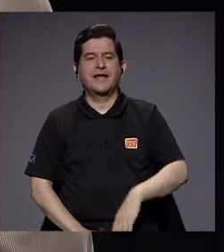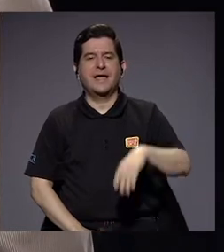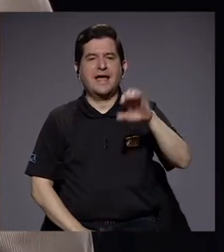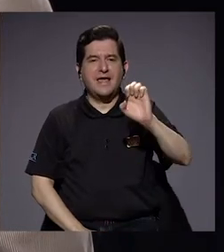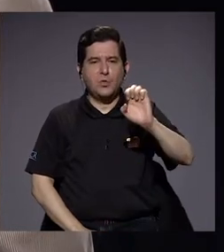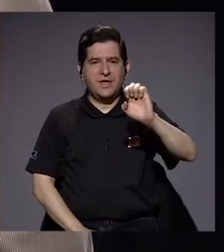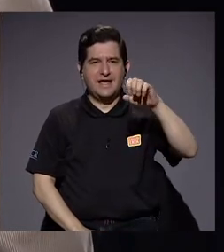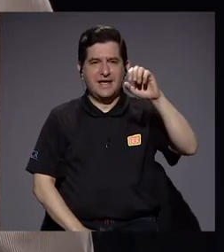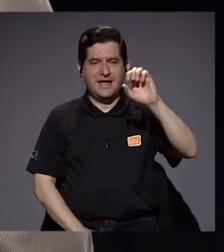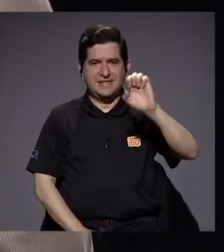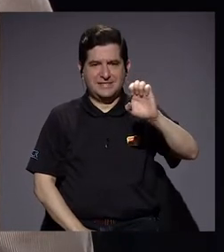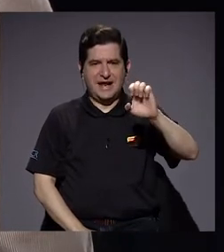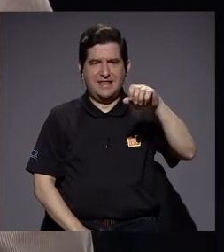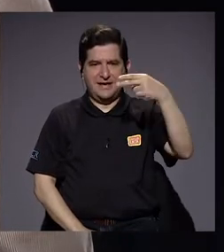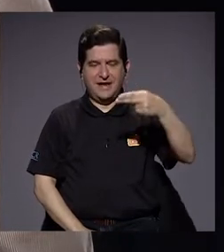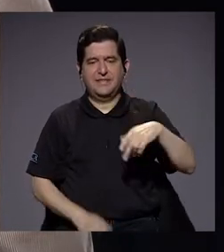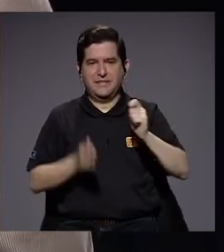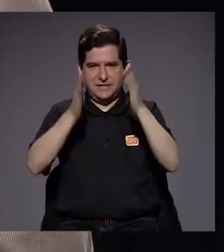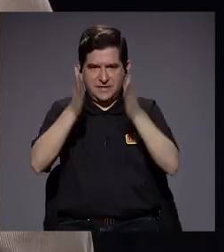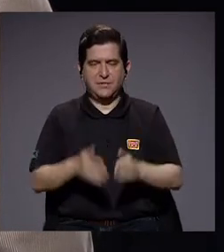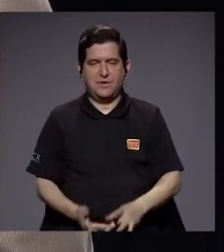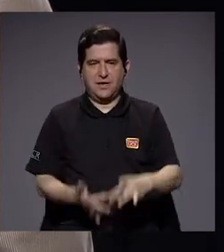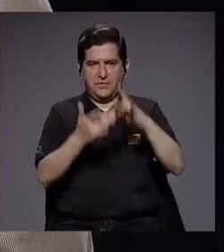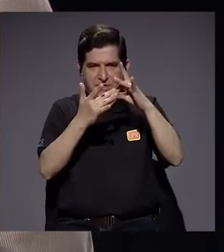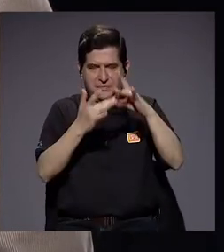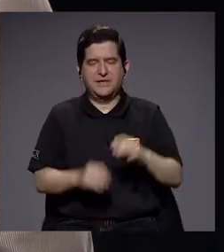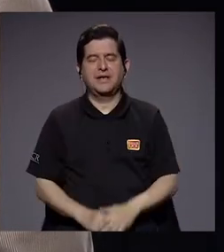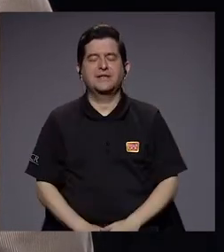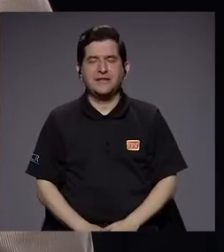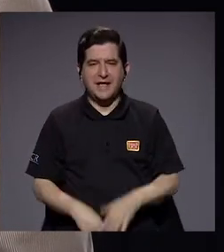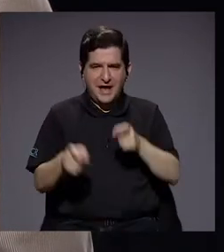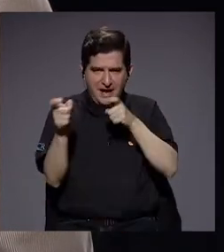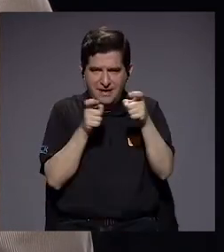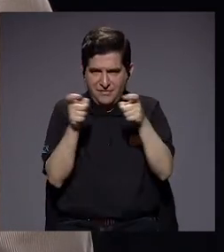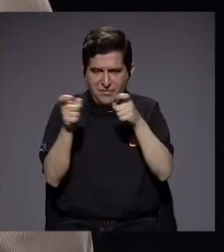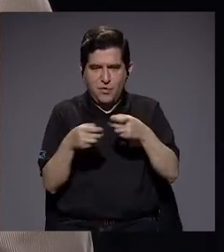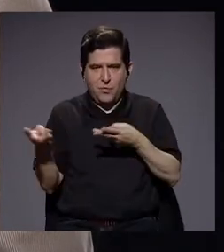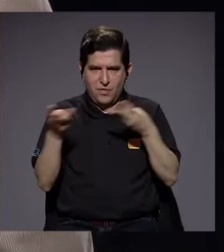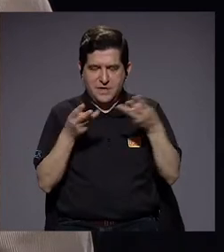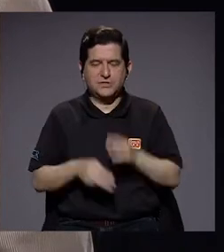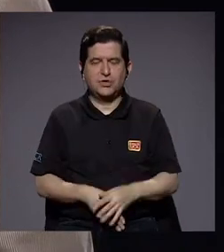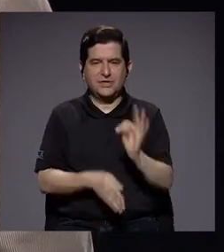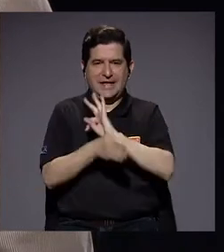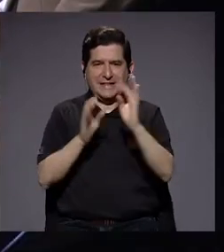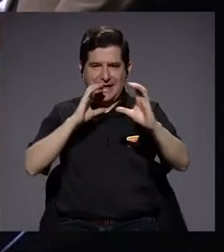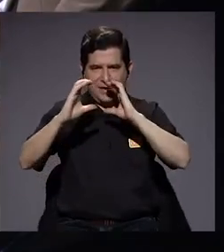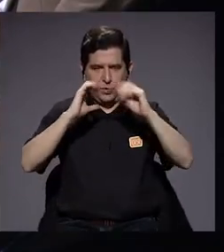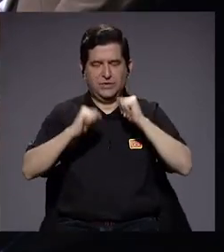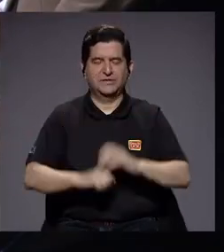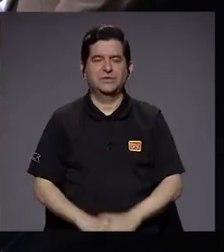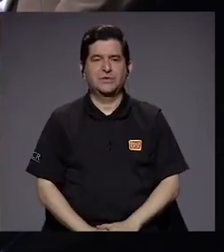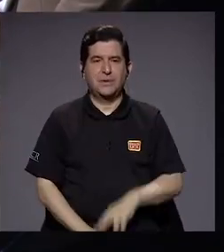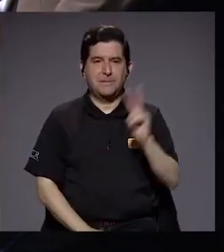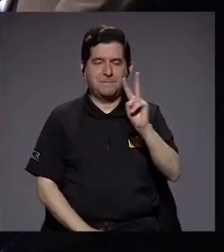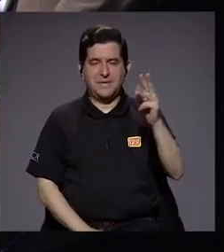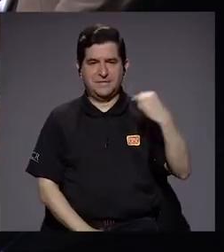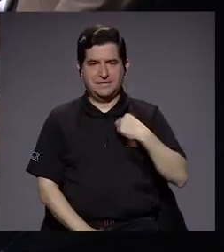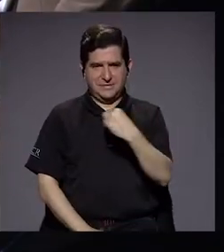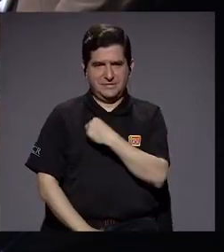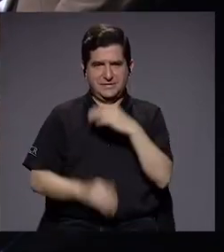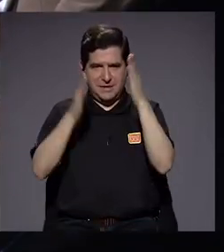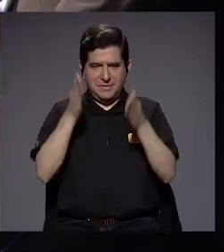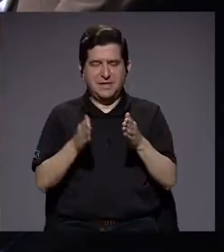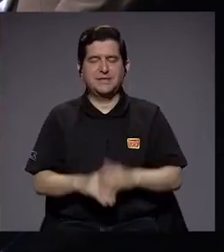Edwin Estrada Hernández, abogado experto en administración y regulación de mercados en telecomunicaciones, viceministro